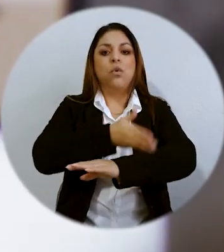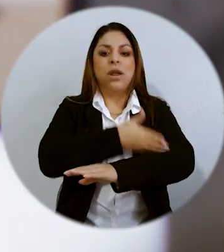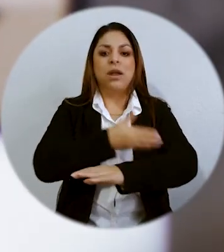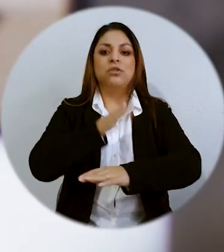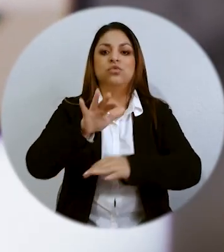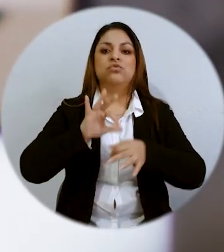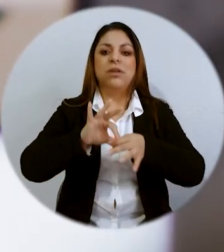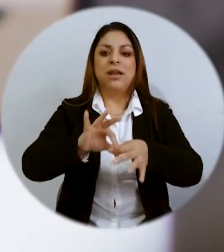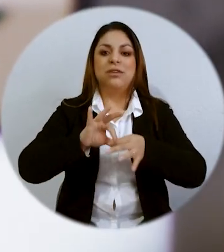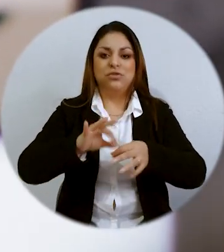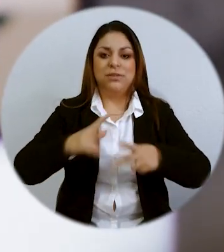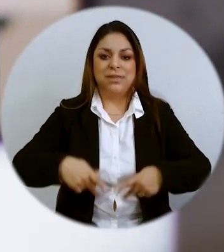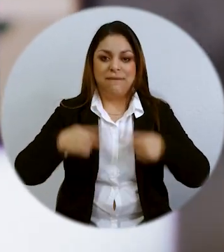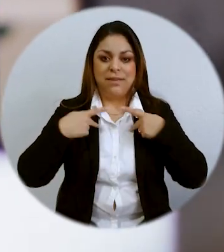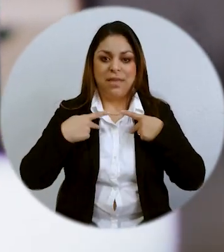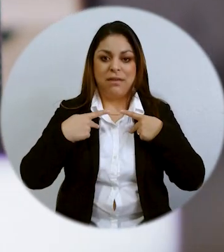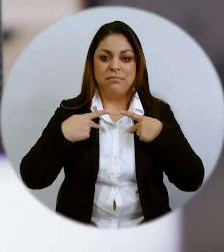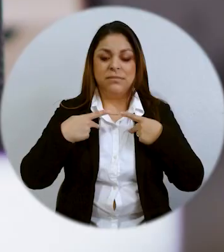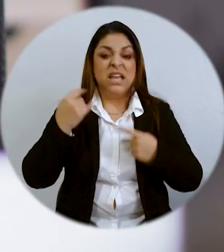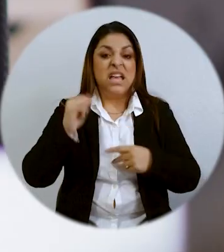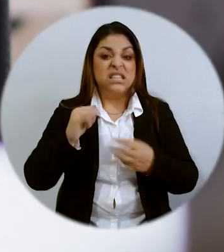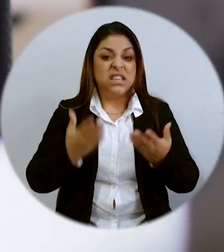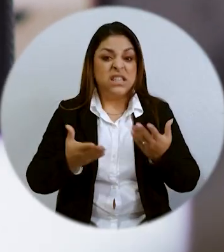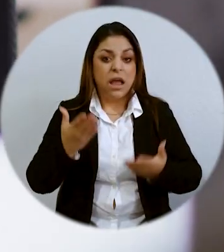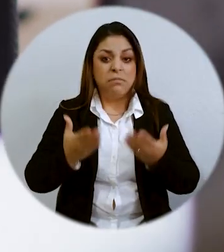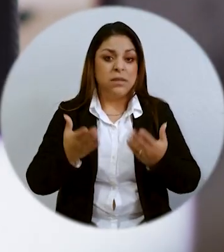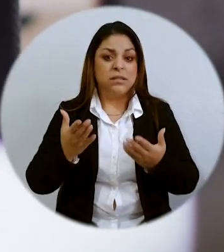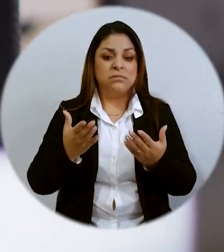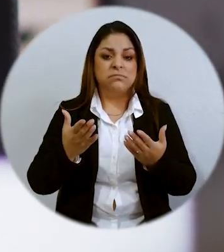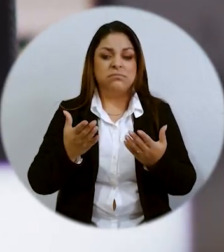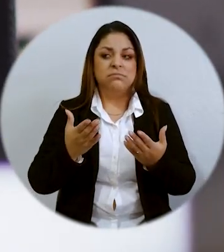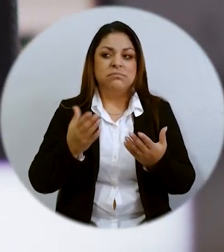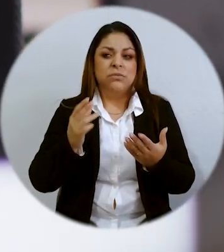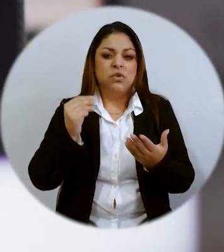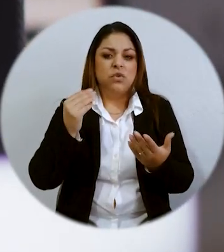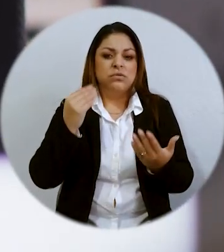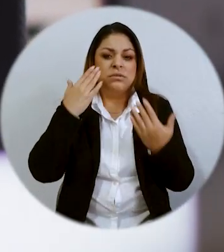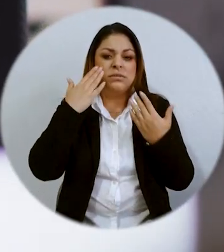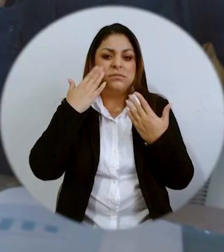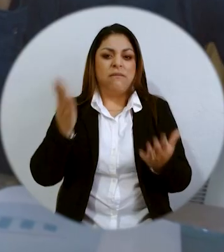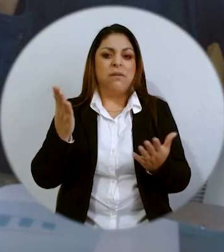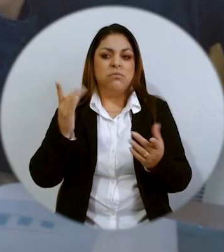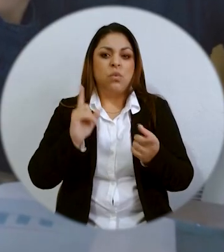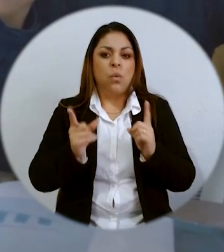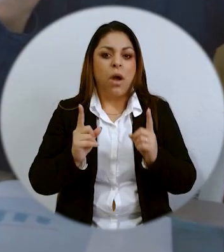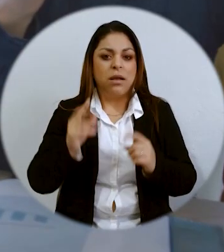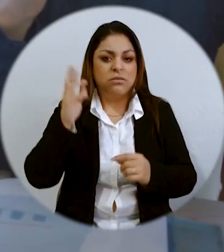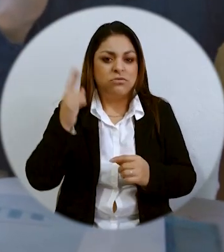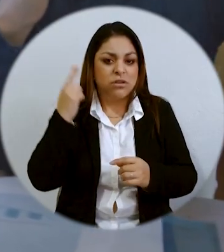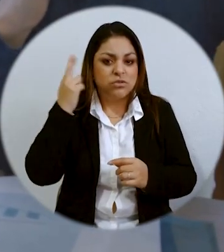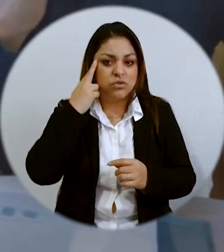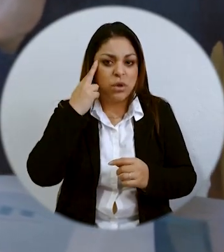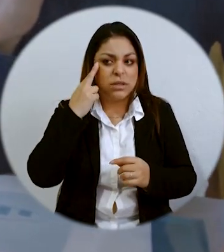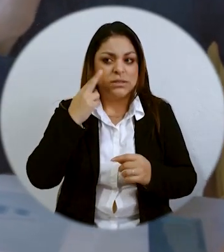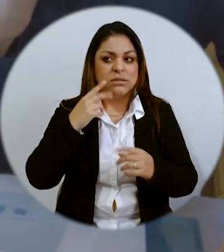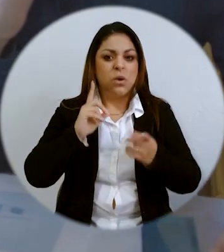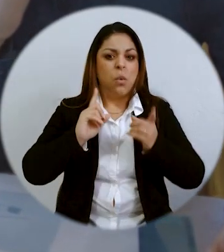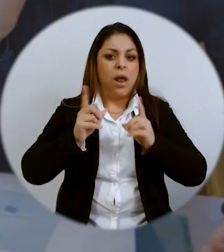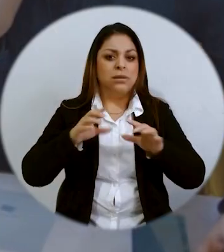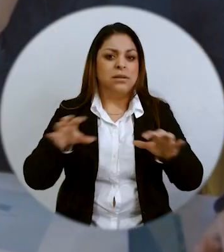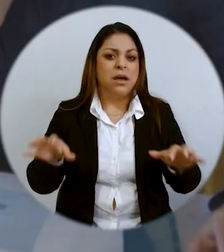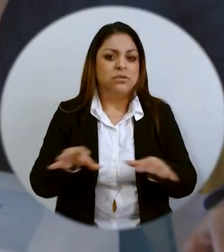sus condiciones de vida. Si bien no ahondamos en las razones o ya las